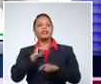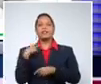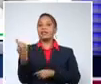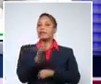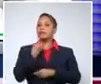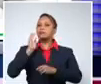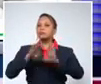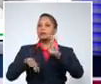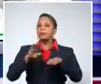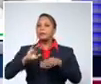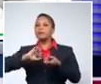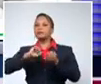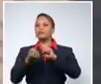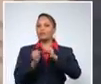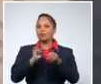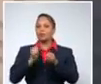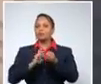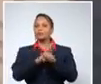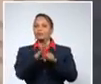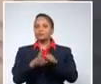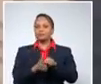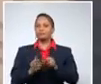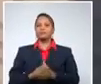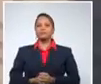la complejidad del momento.